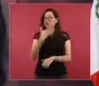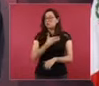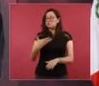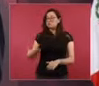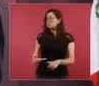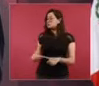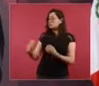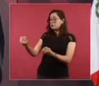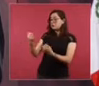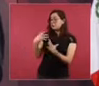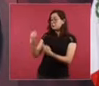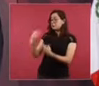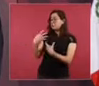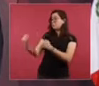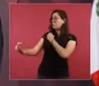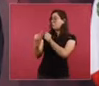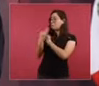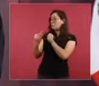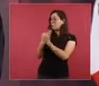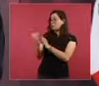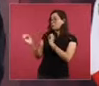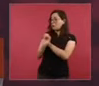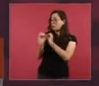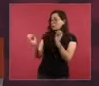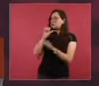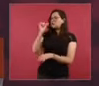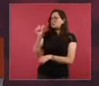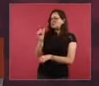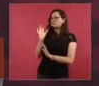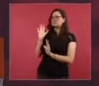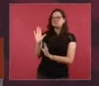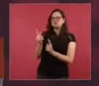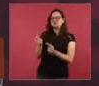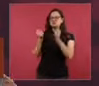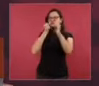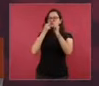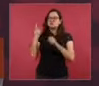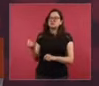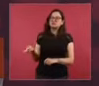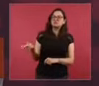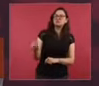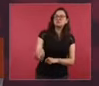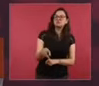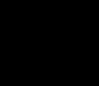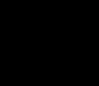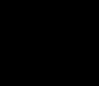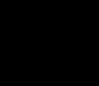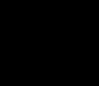y a protegerse en el Poder Judicial.